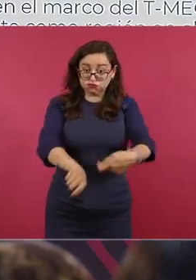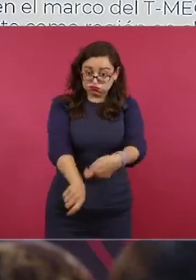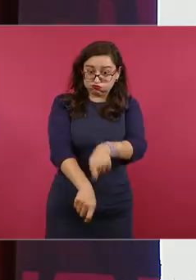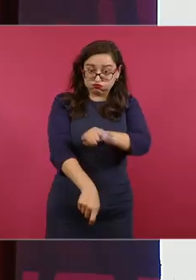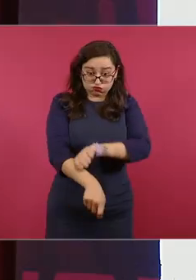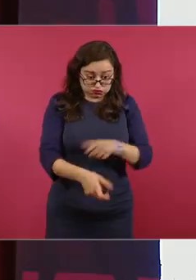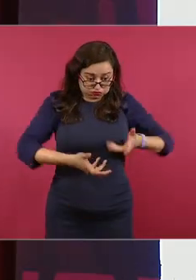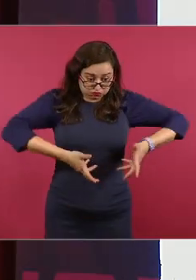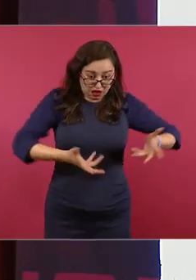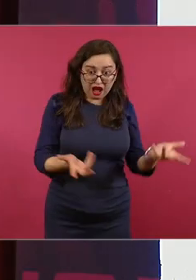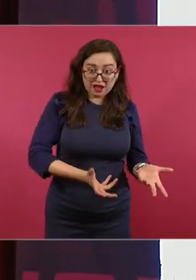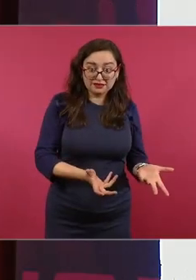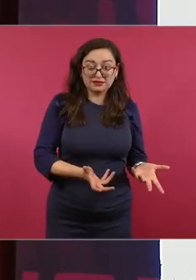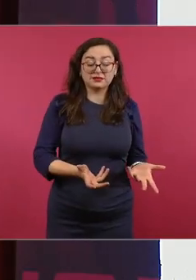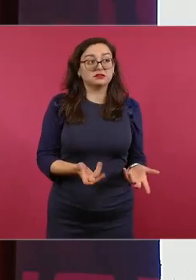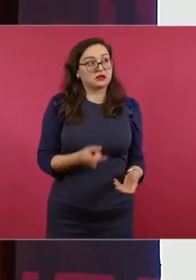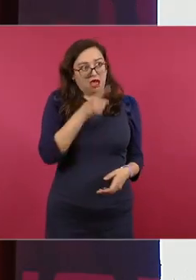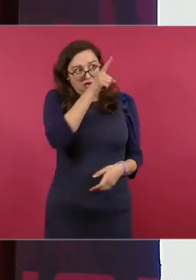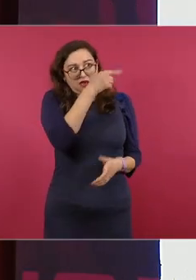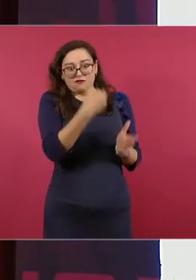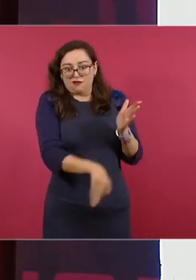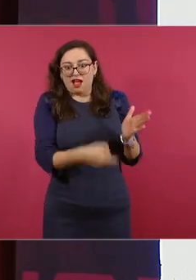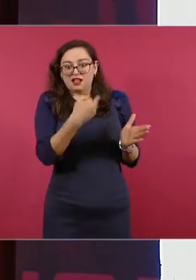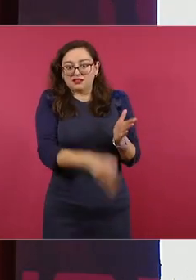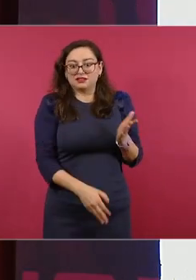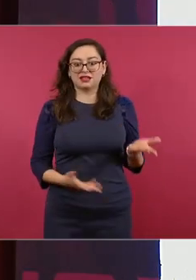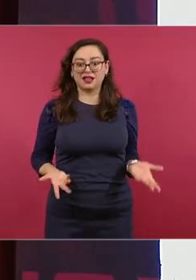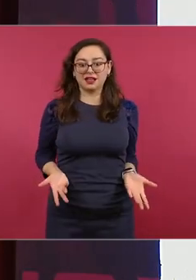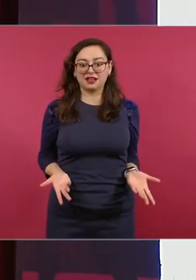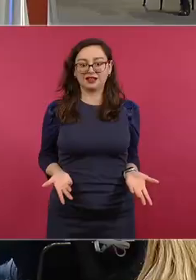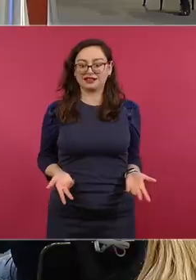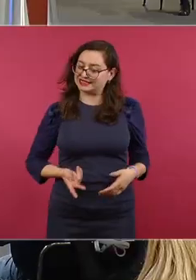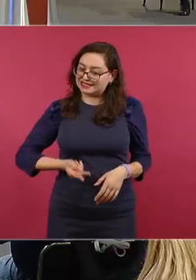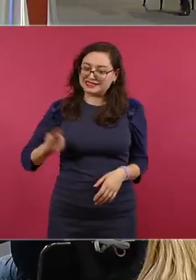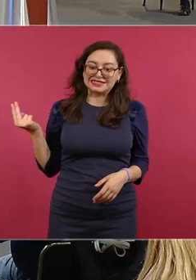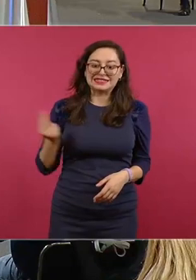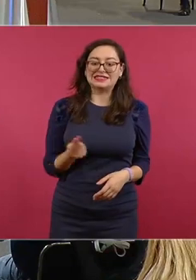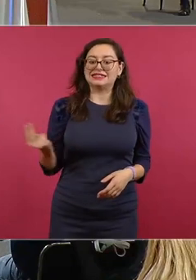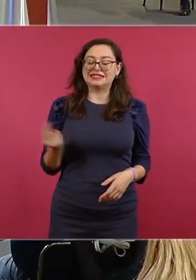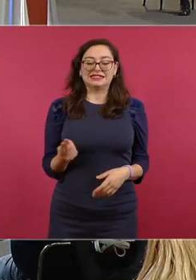Les faltan trabajadores. Es un